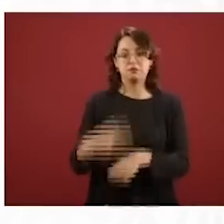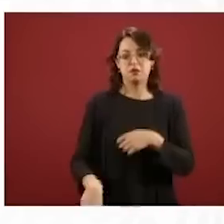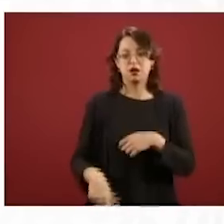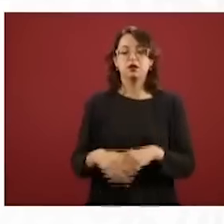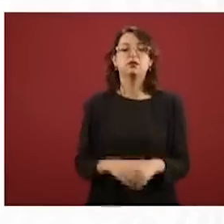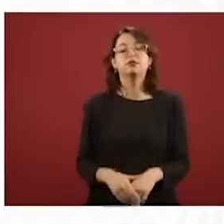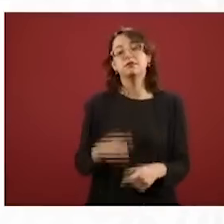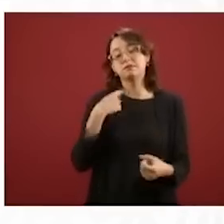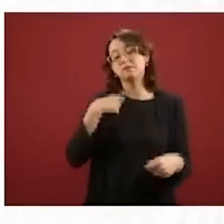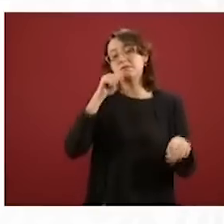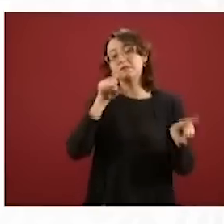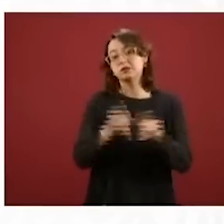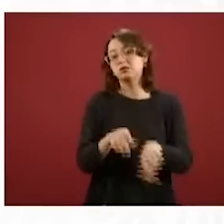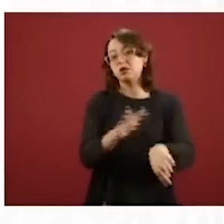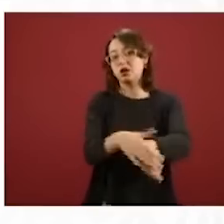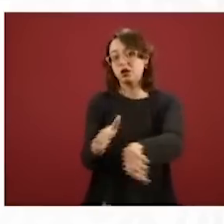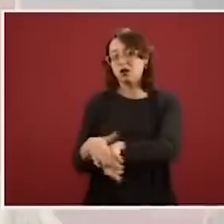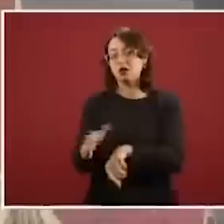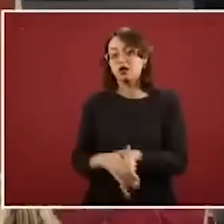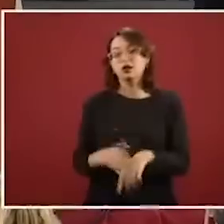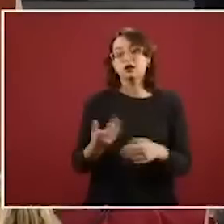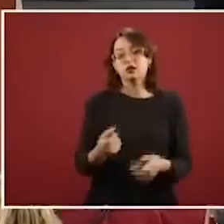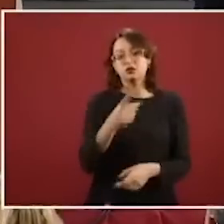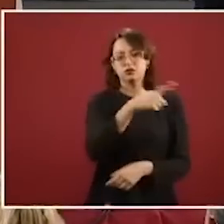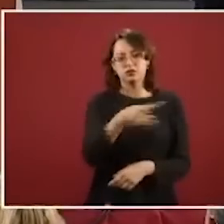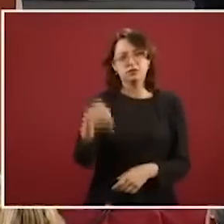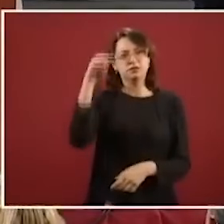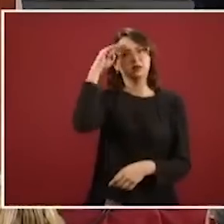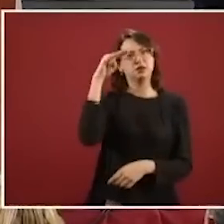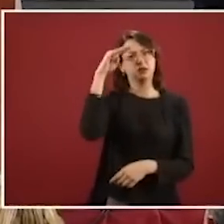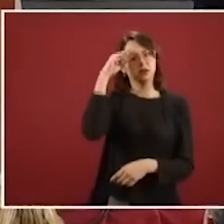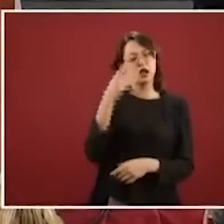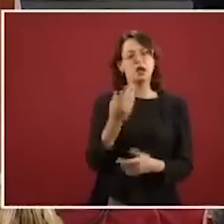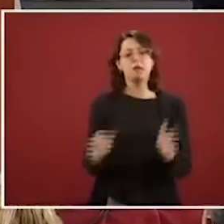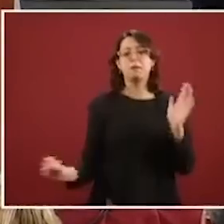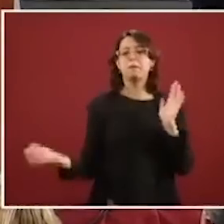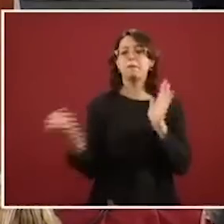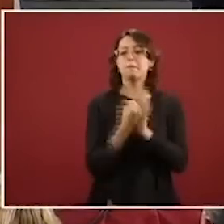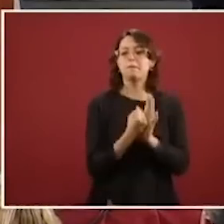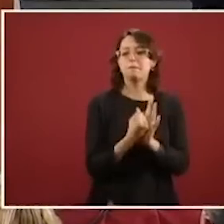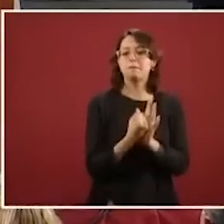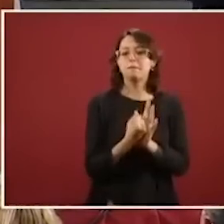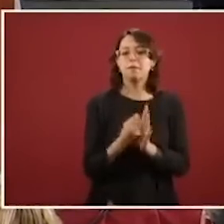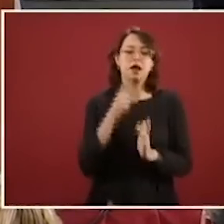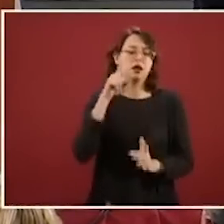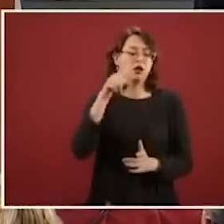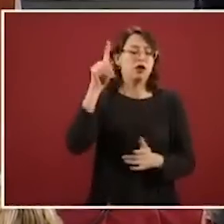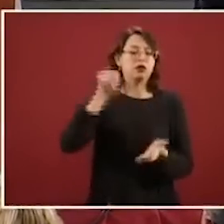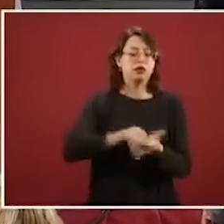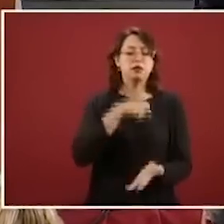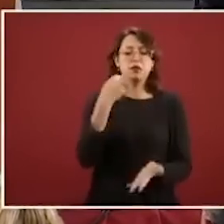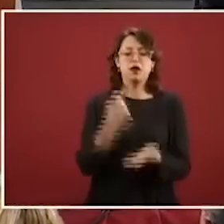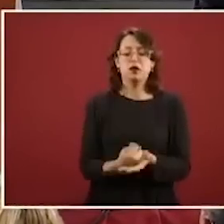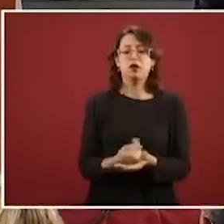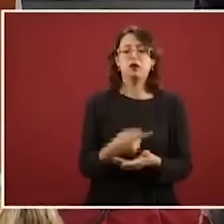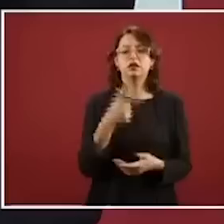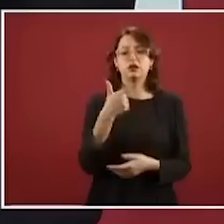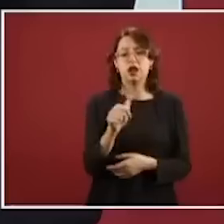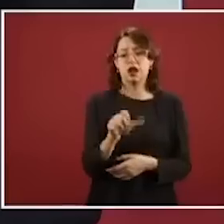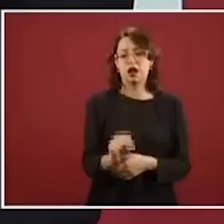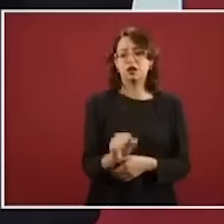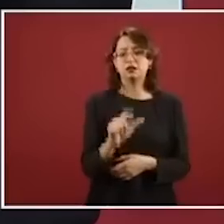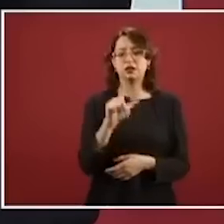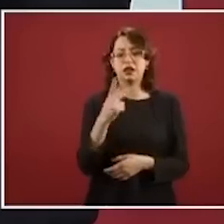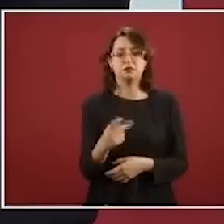le piensen bien si le quieren comprar a Gas Ideal de Alemán, en Miguel Alemán, Tamaulipas, que en Gas LP